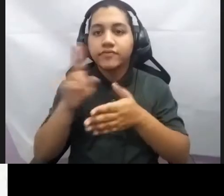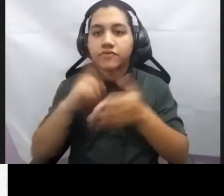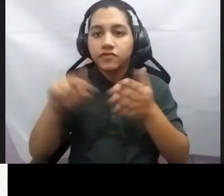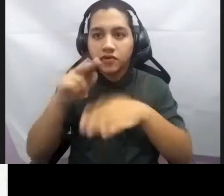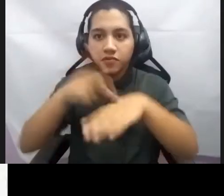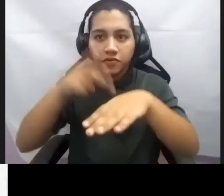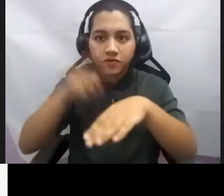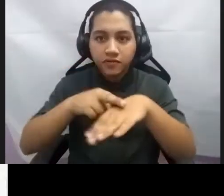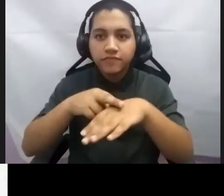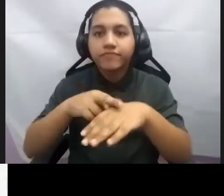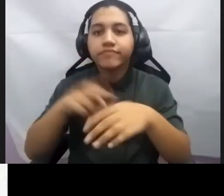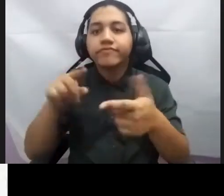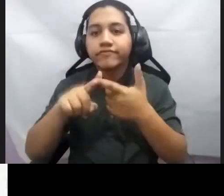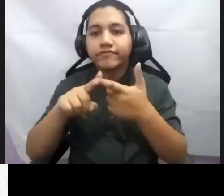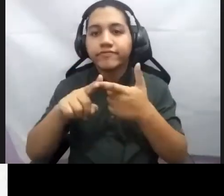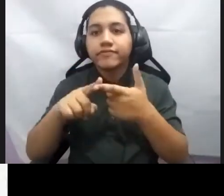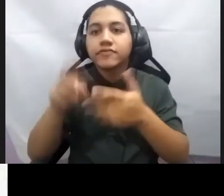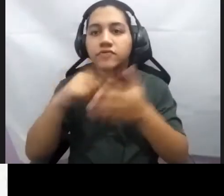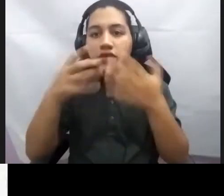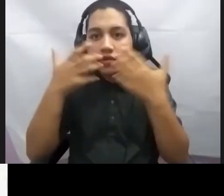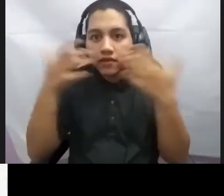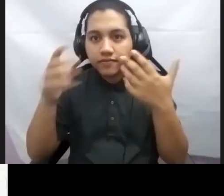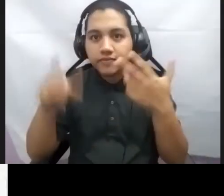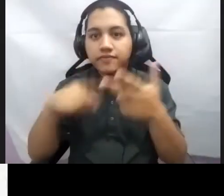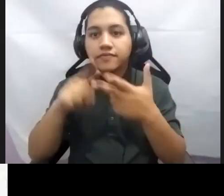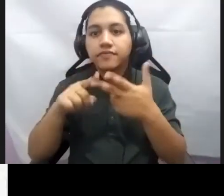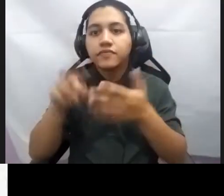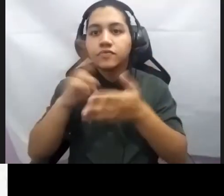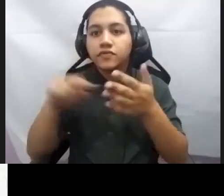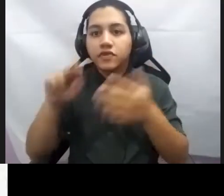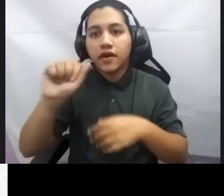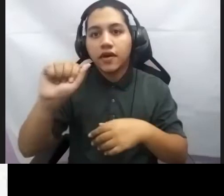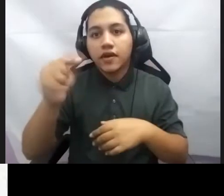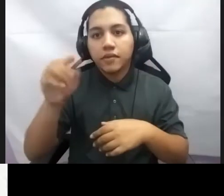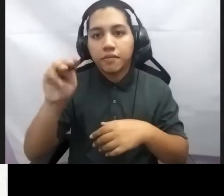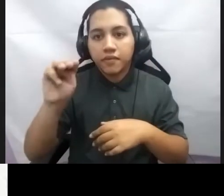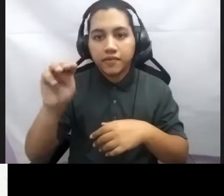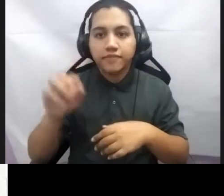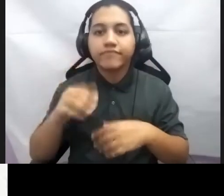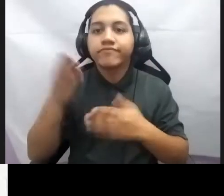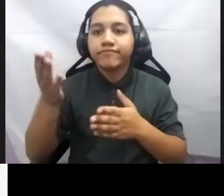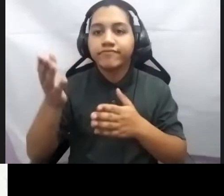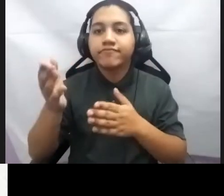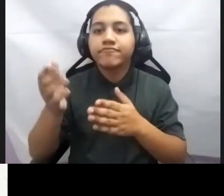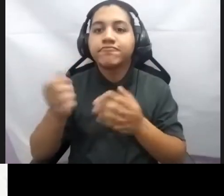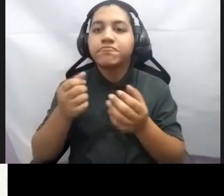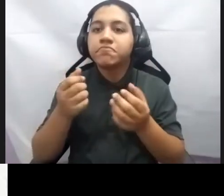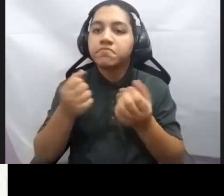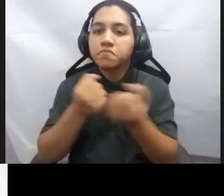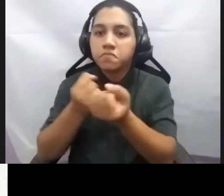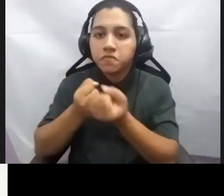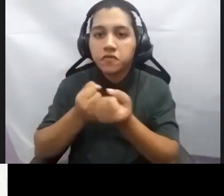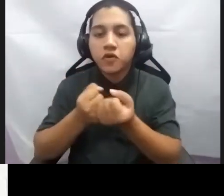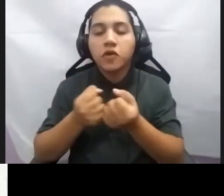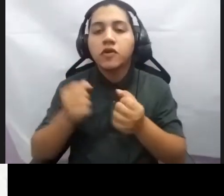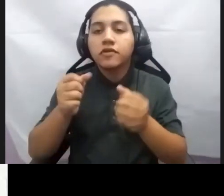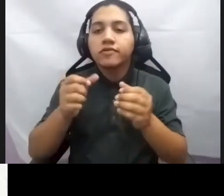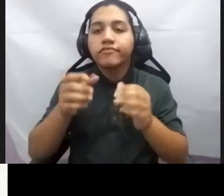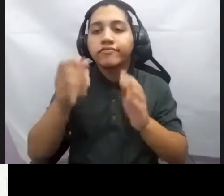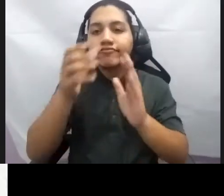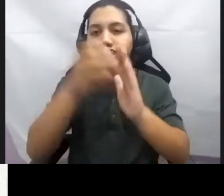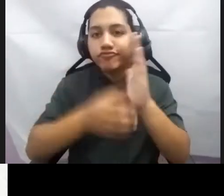Rico, Universidad Interamericana y Universidad Ana G. Méndez. Colabora con columnas de historia y temas de la actualidad en